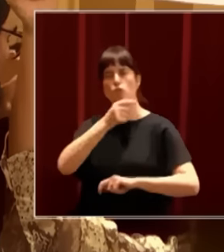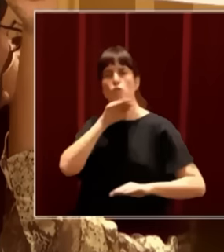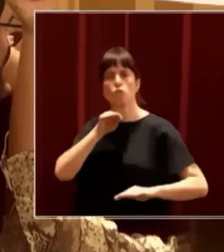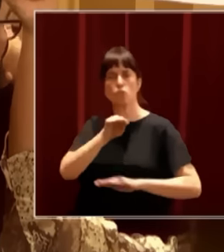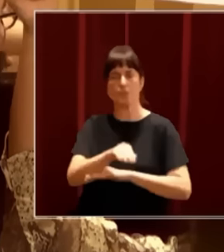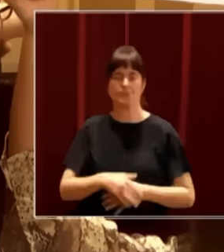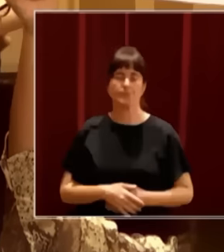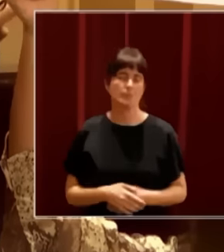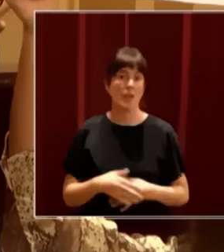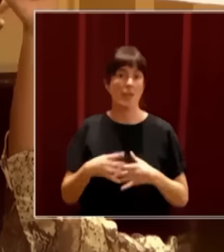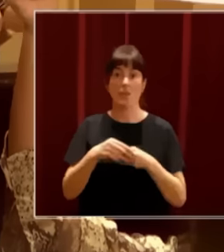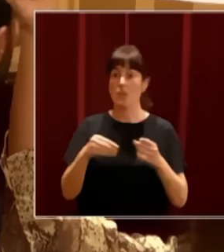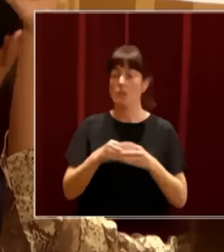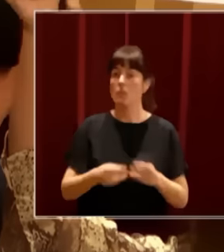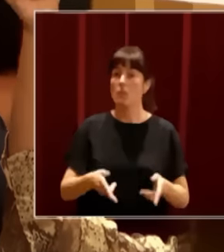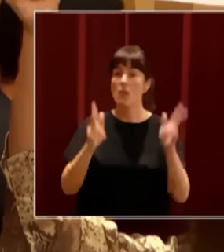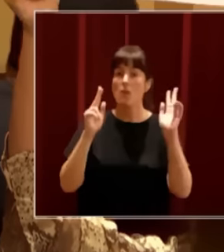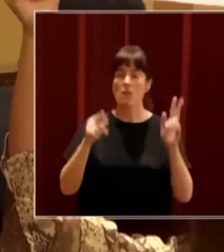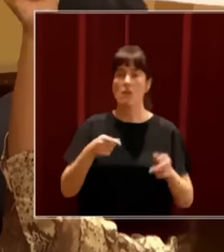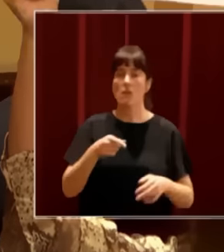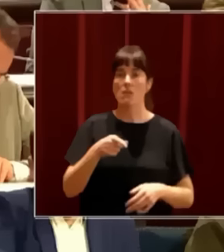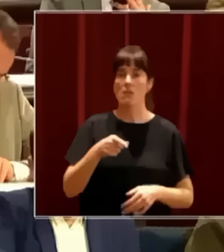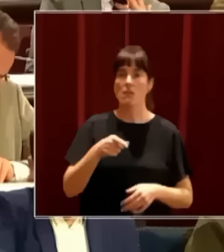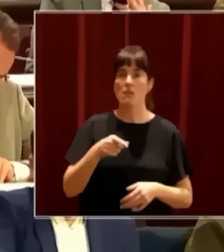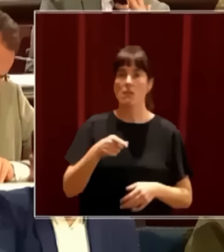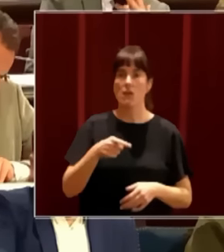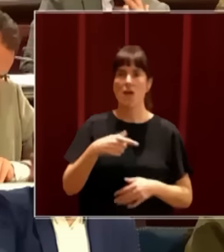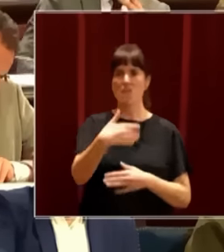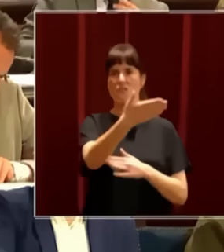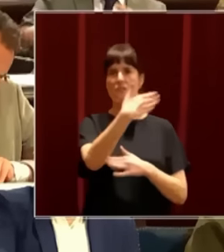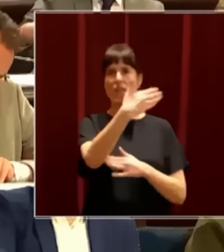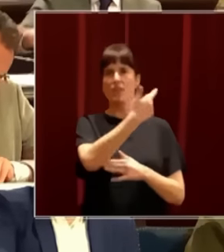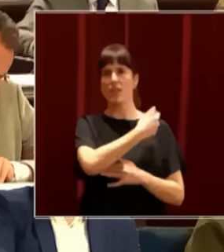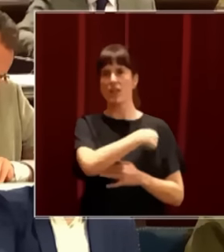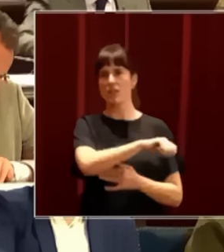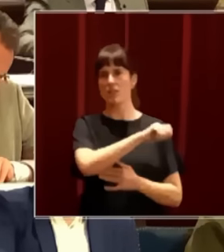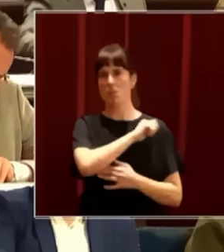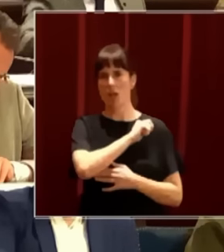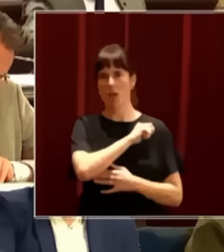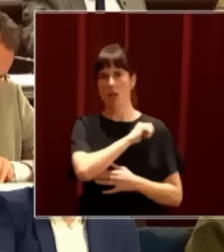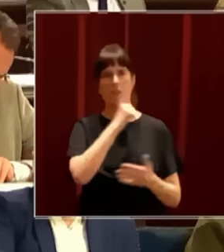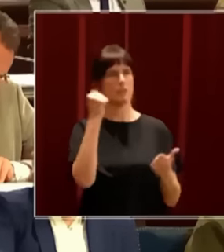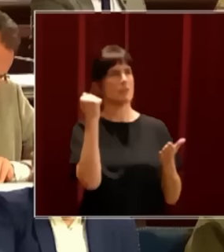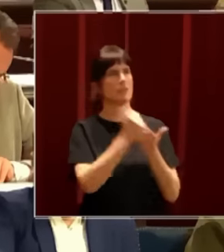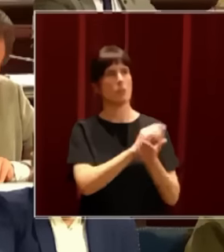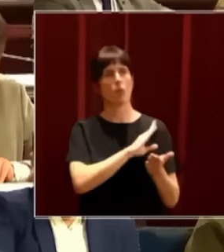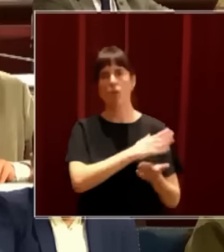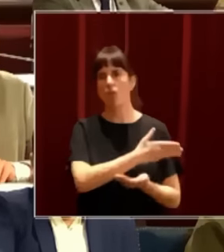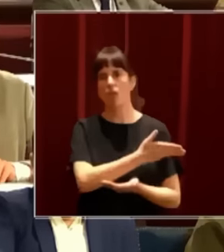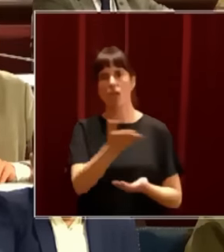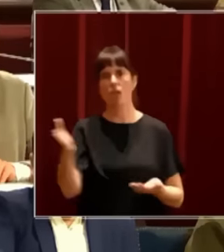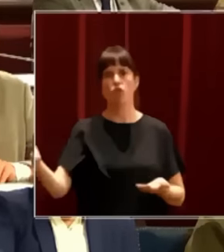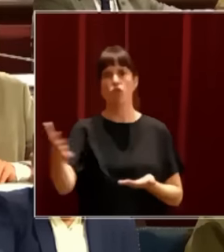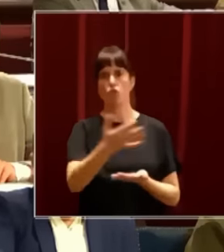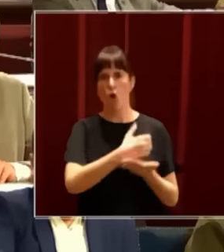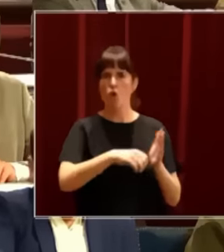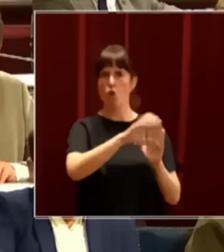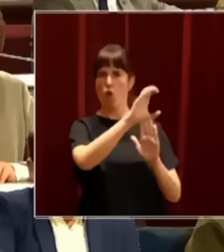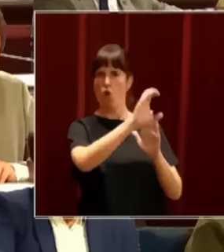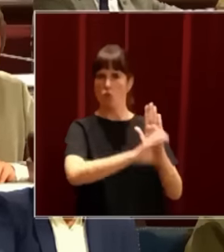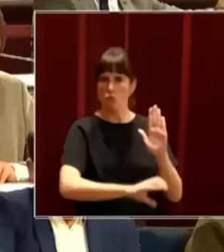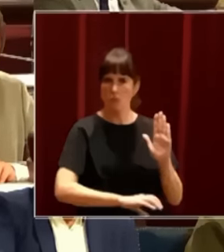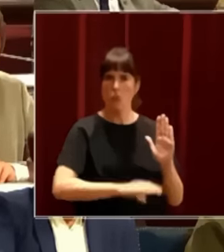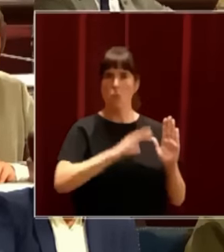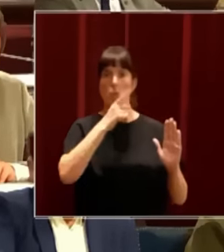Armengol, en democracia es inconcebible que la bandera de España, el símbolo de todos, constitucional, el